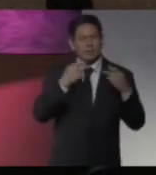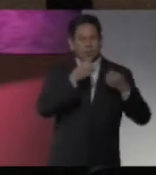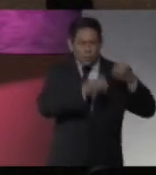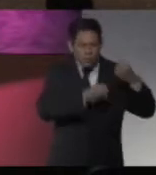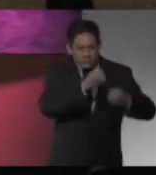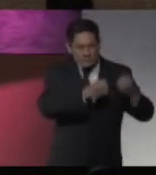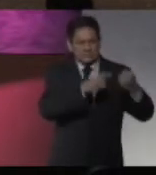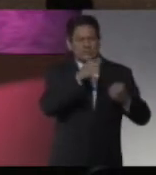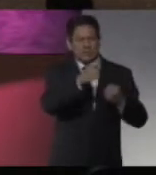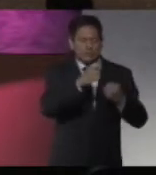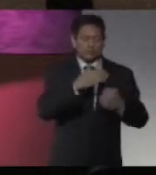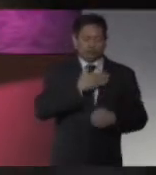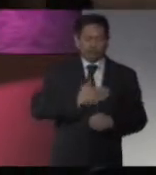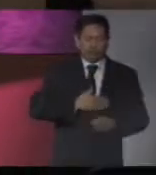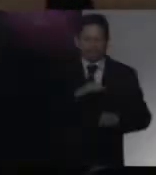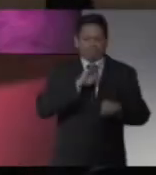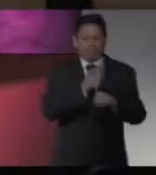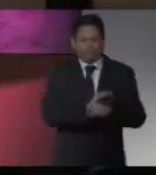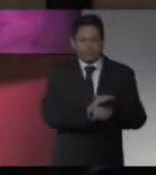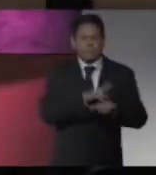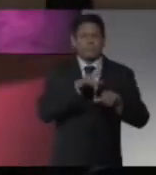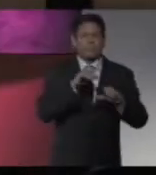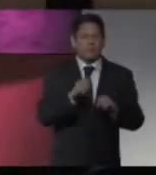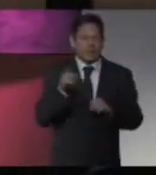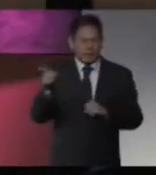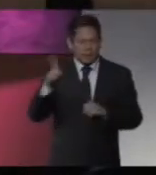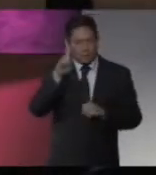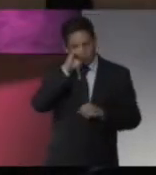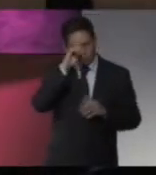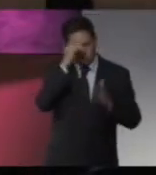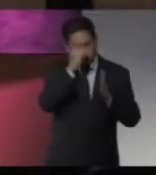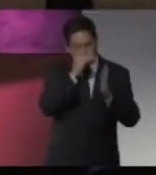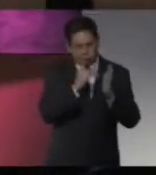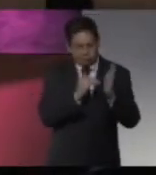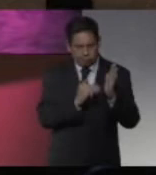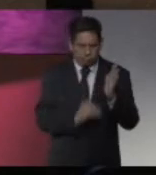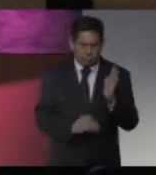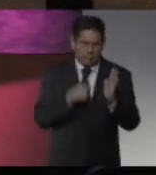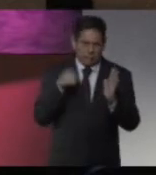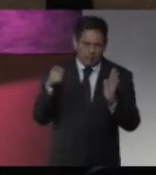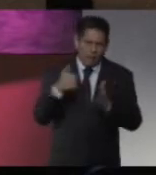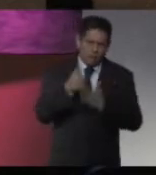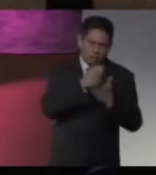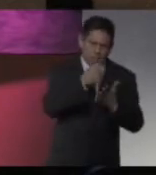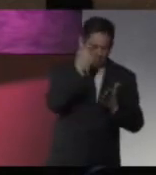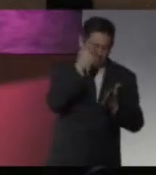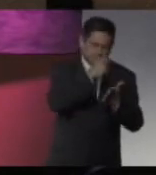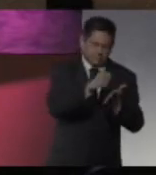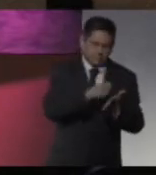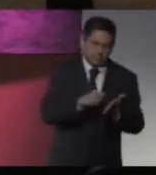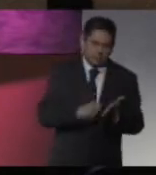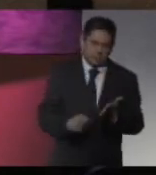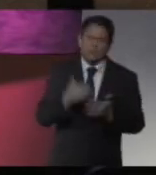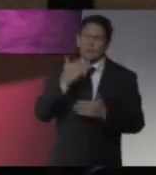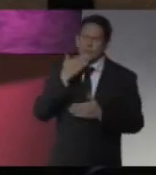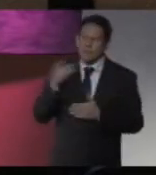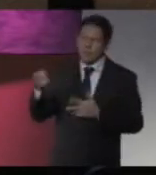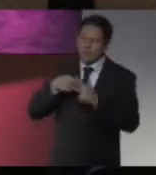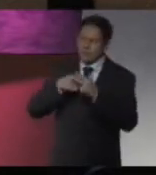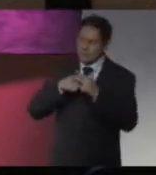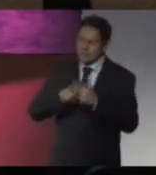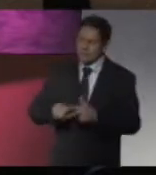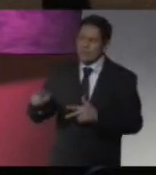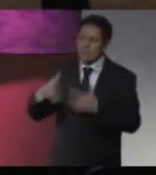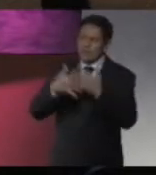de desarrollo e infraestructura publicado por la Suprema Corte de Justicia de la Nación. Le damos la palabra,